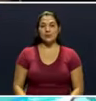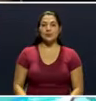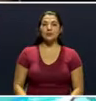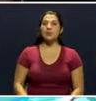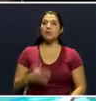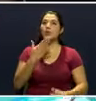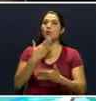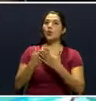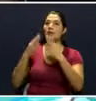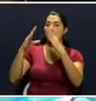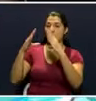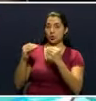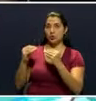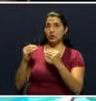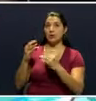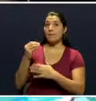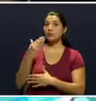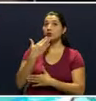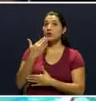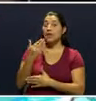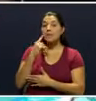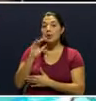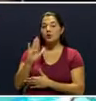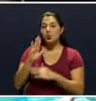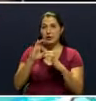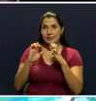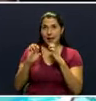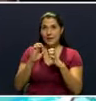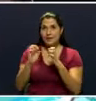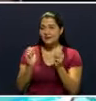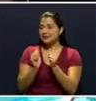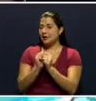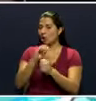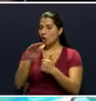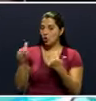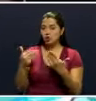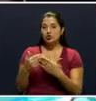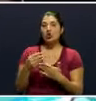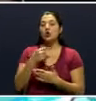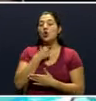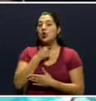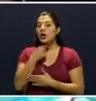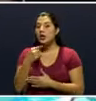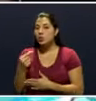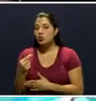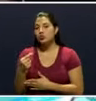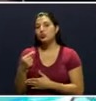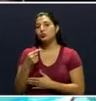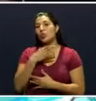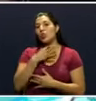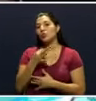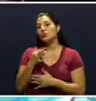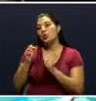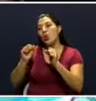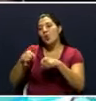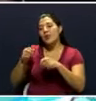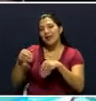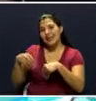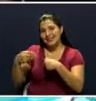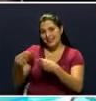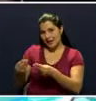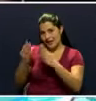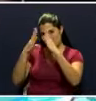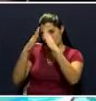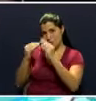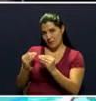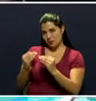Buenas noches, muchísimas gracias por esta entrevista, don Ernesto. Con todo el placer, aquí aportando un poquito de información para